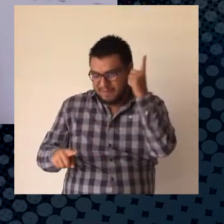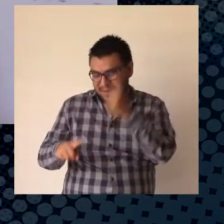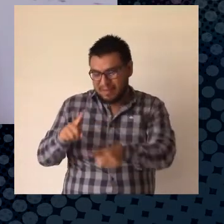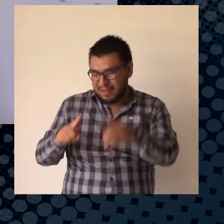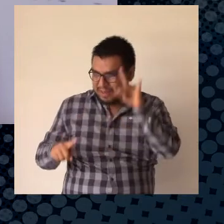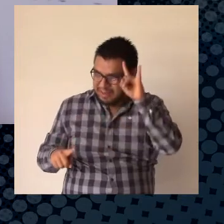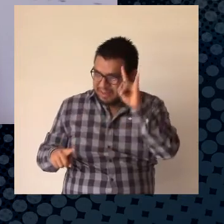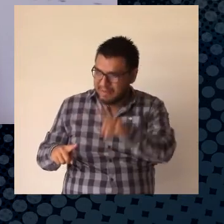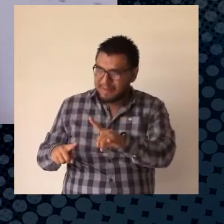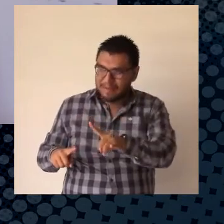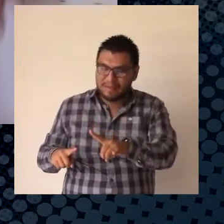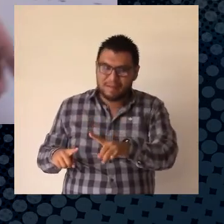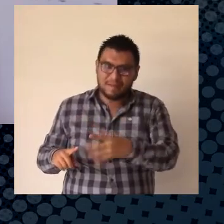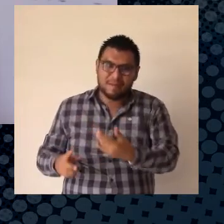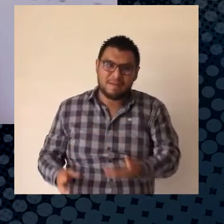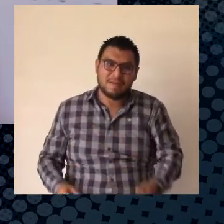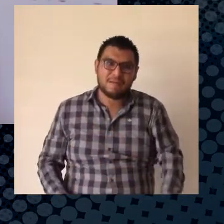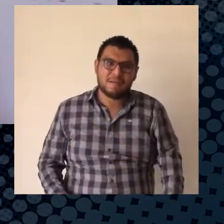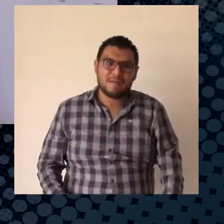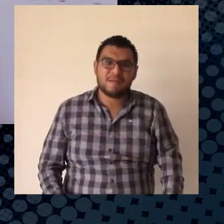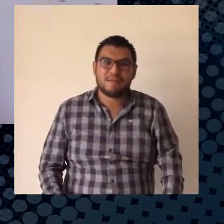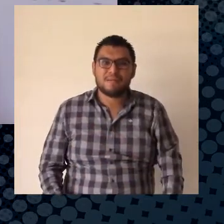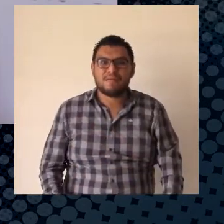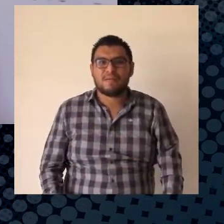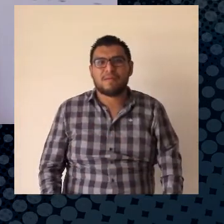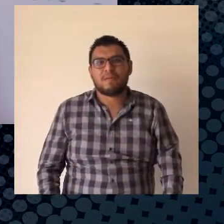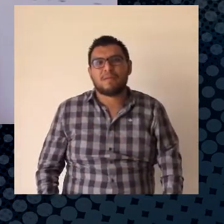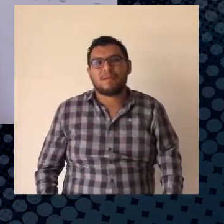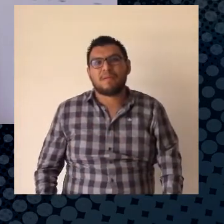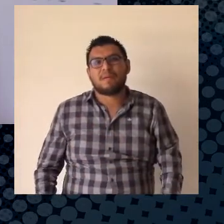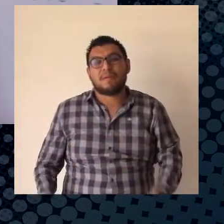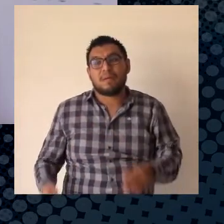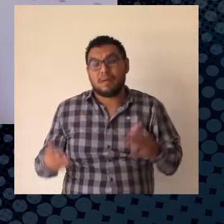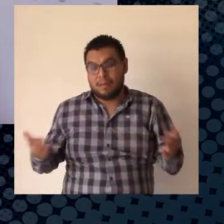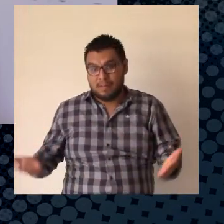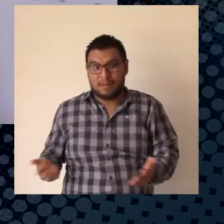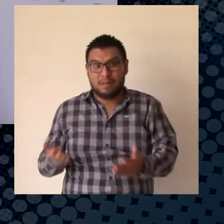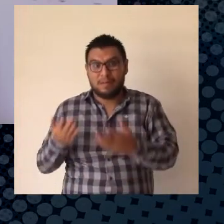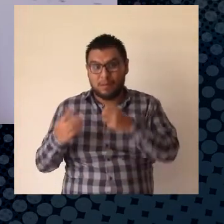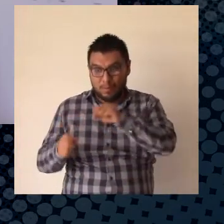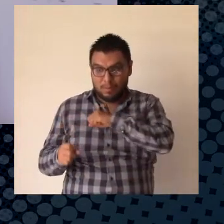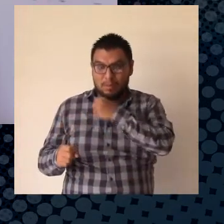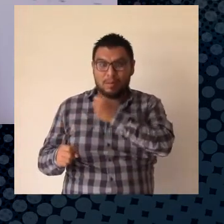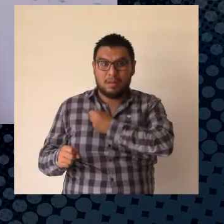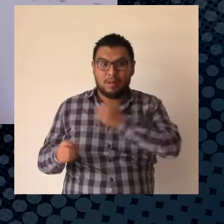que se lanzaba al fuego, se lanzaba al agua. No, él ya se levantó sano y salvo y lo entregó a su padre.